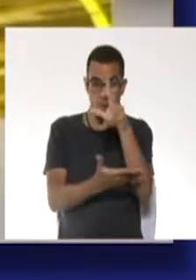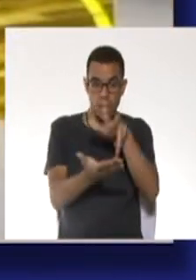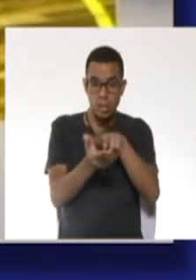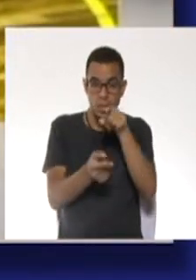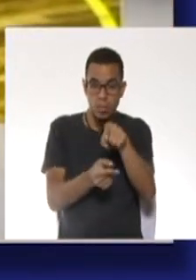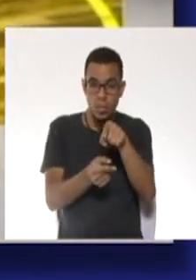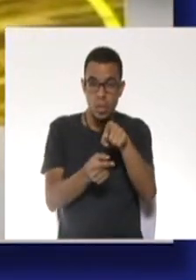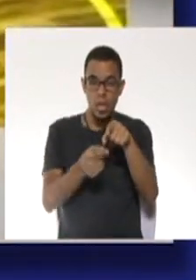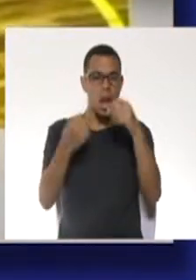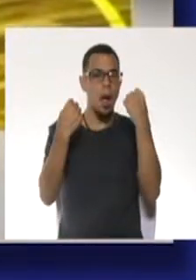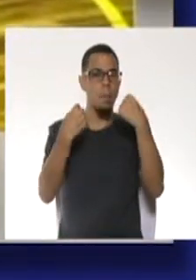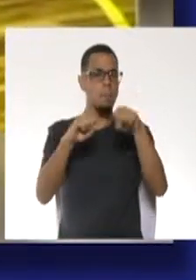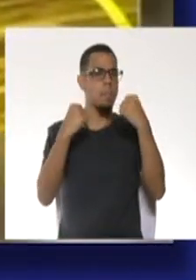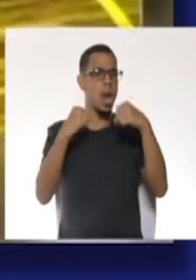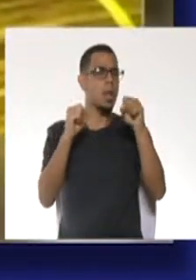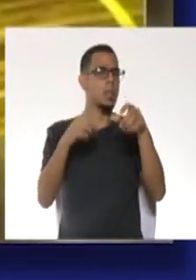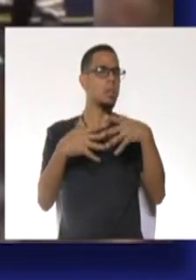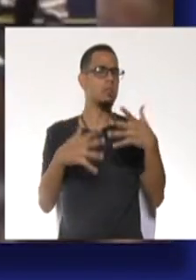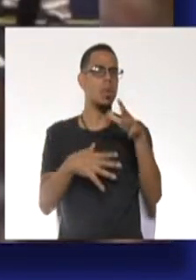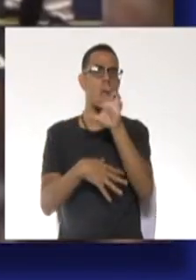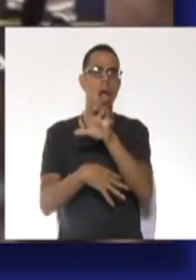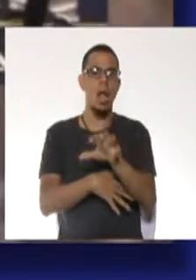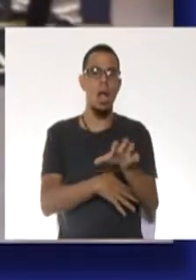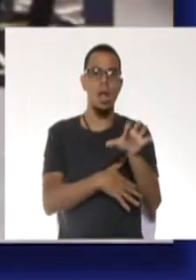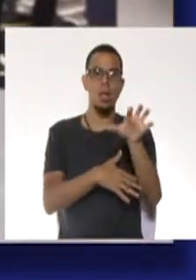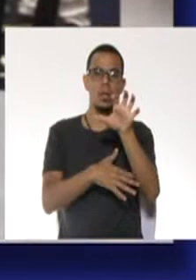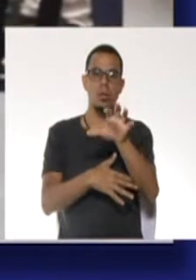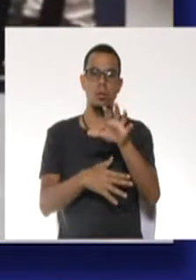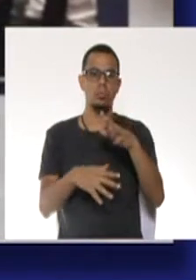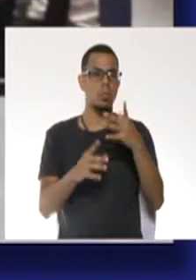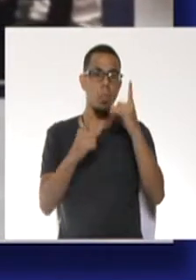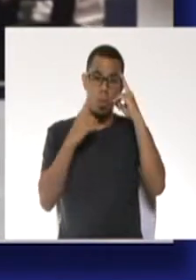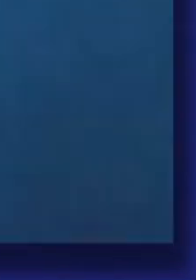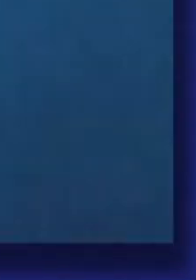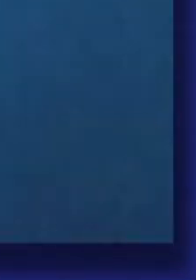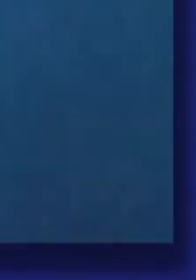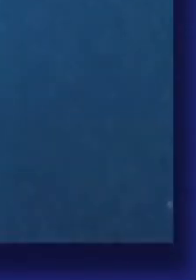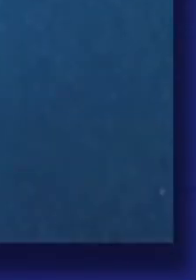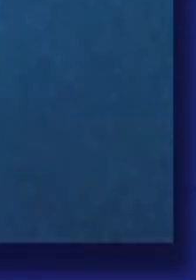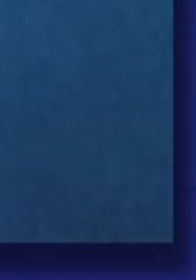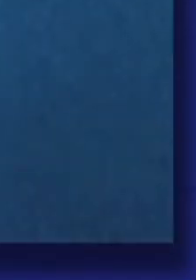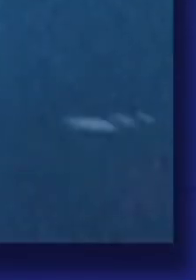deporte era practicado en los estados de manera no profesional.